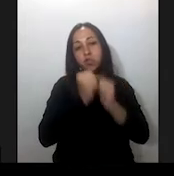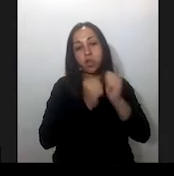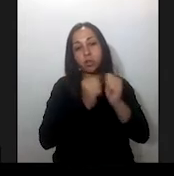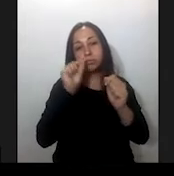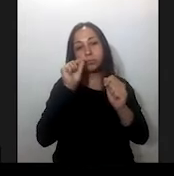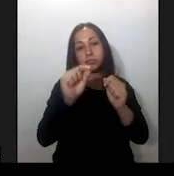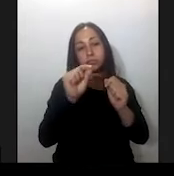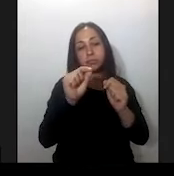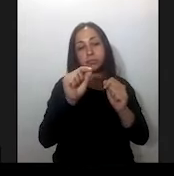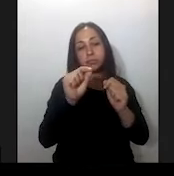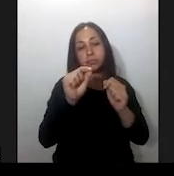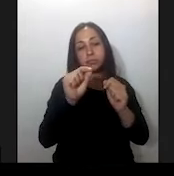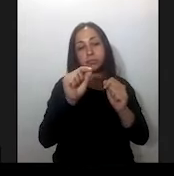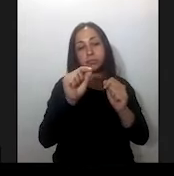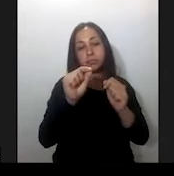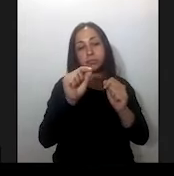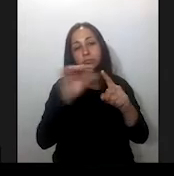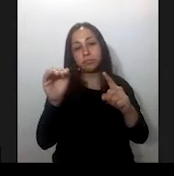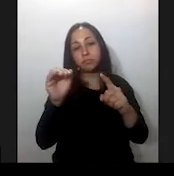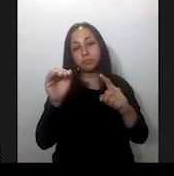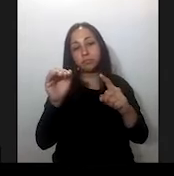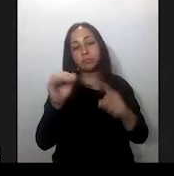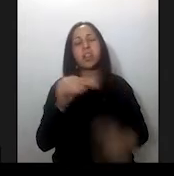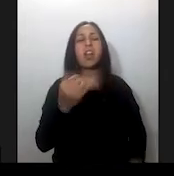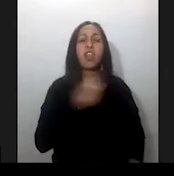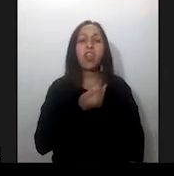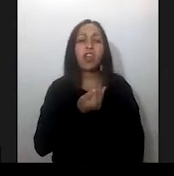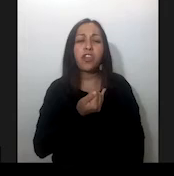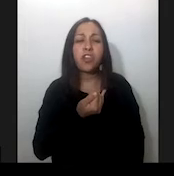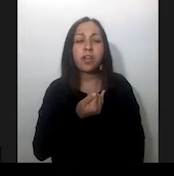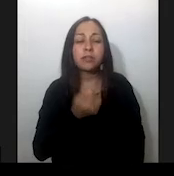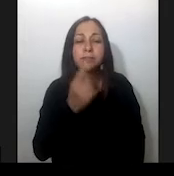función que en este caso sea, ¿dónde está?